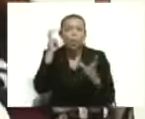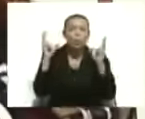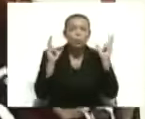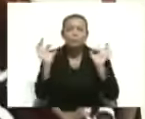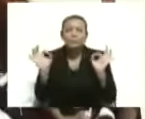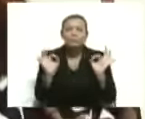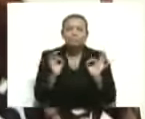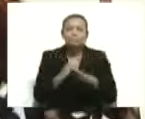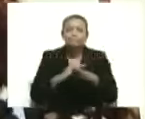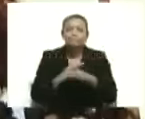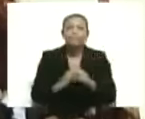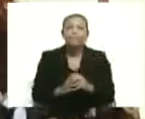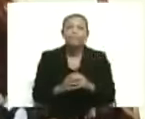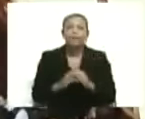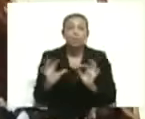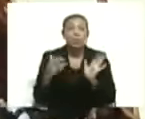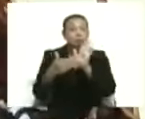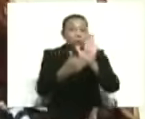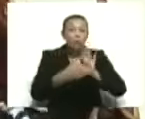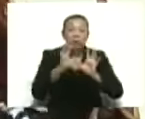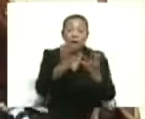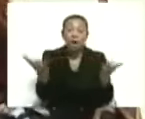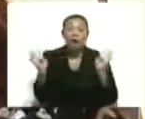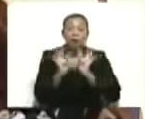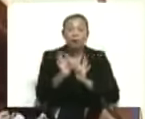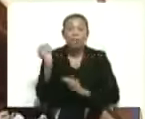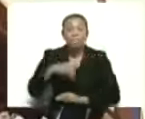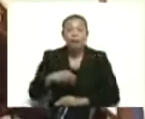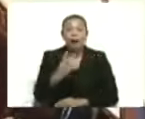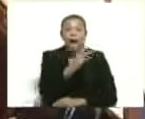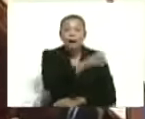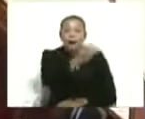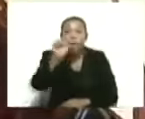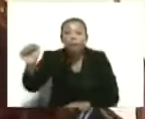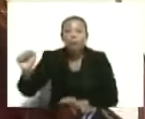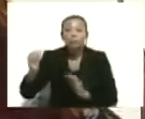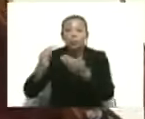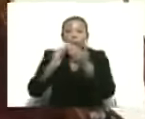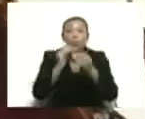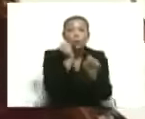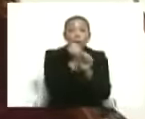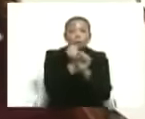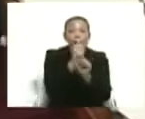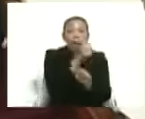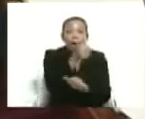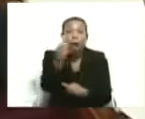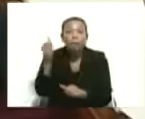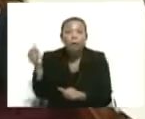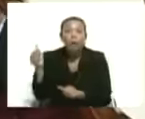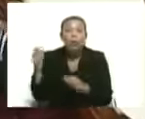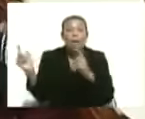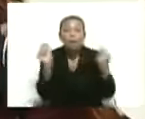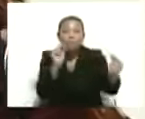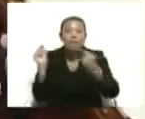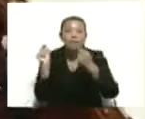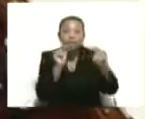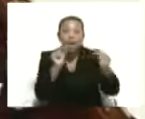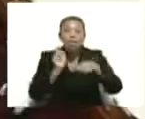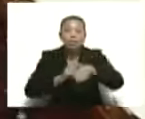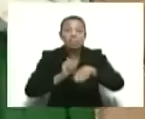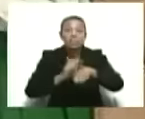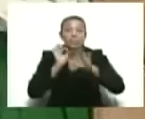que no solo se queda acá dentro del hemiciclo de sesiones, sino que va a cada casa, a cada calle, a cada comunidad, justamente a debatir junto